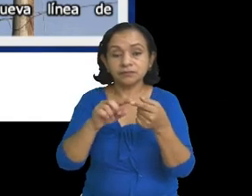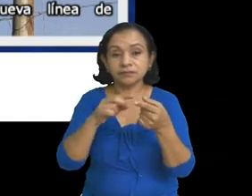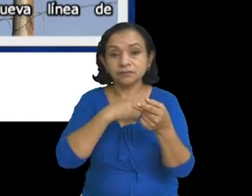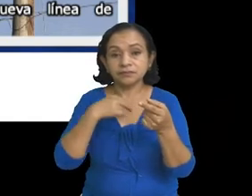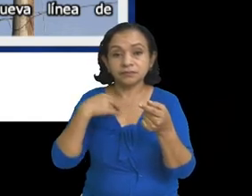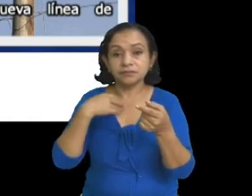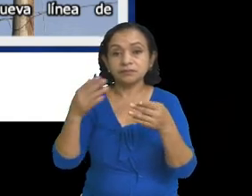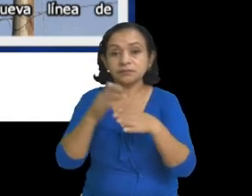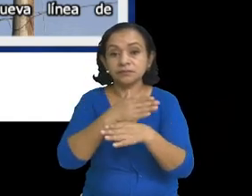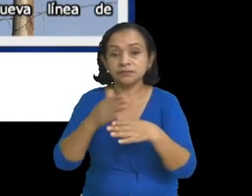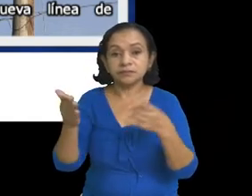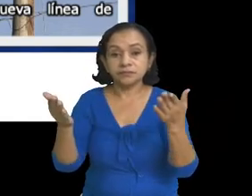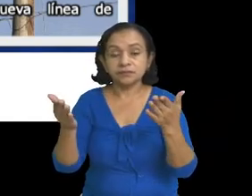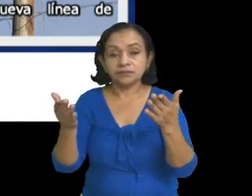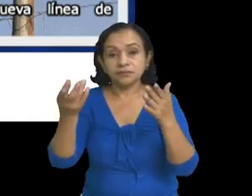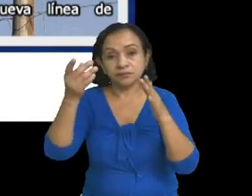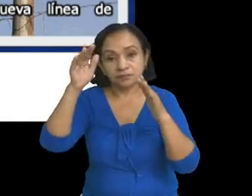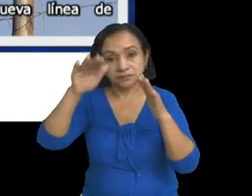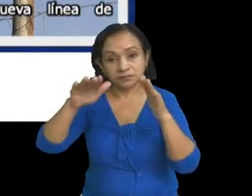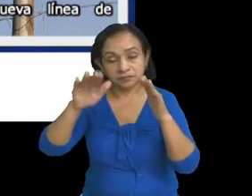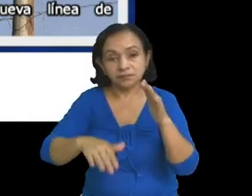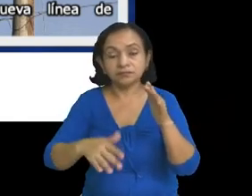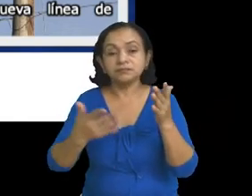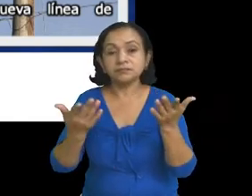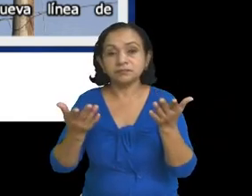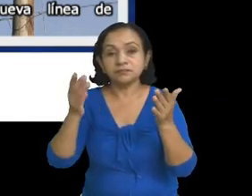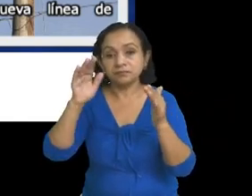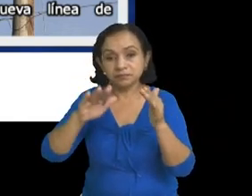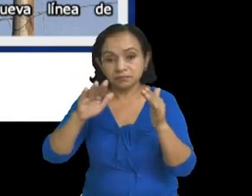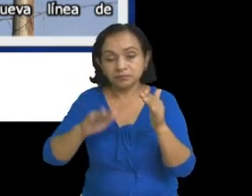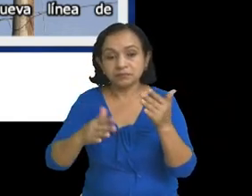sí, va a bajar totalmente. O sea,